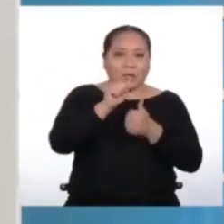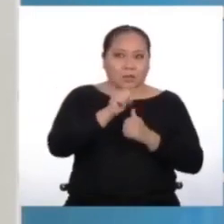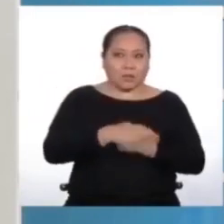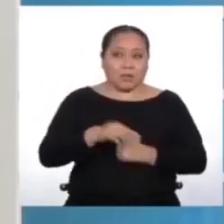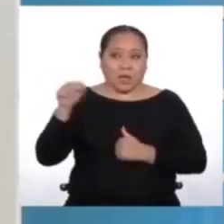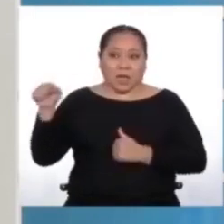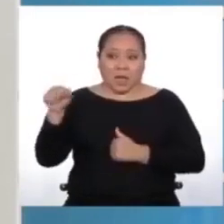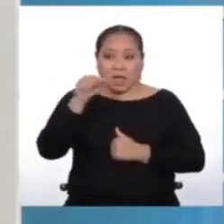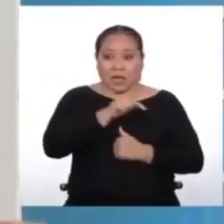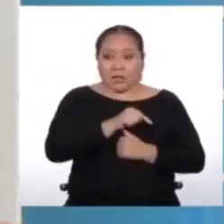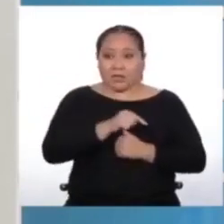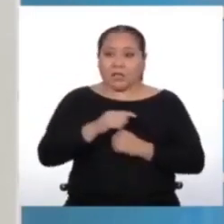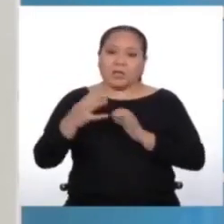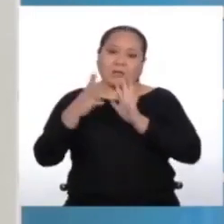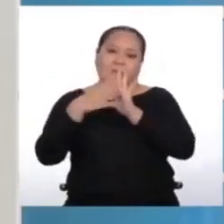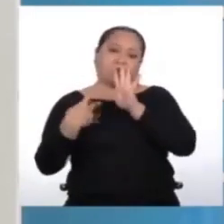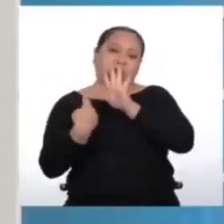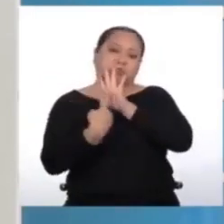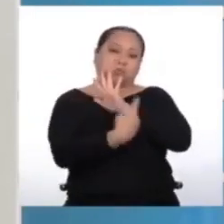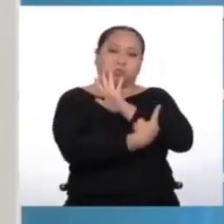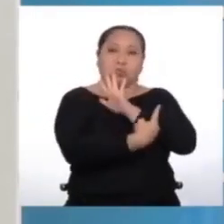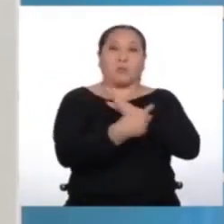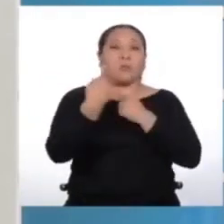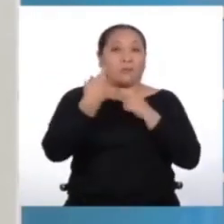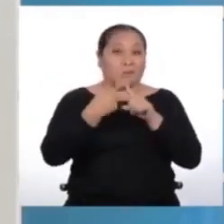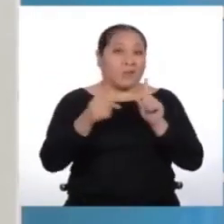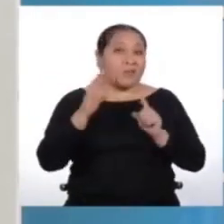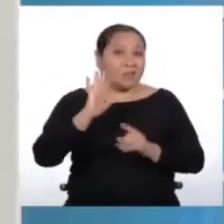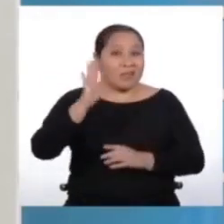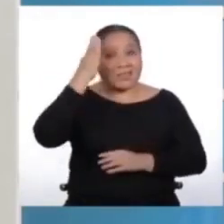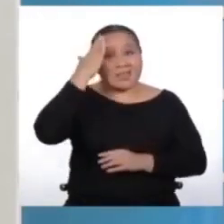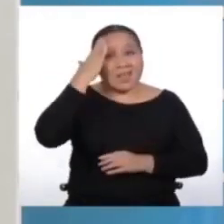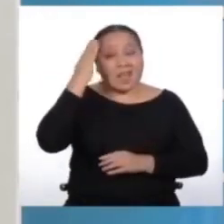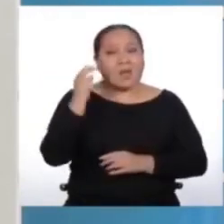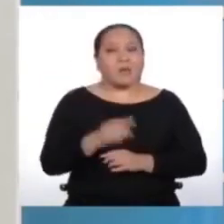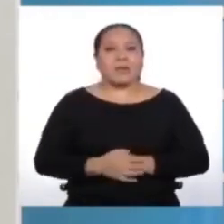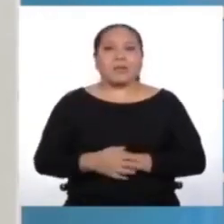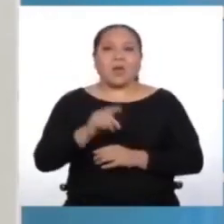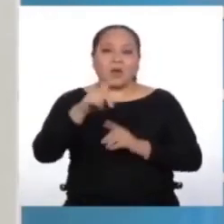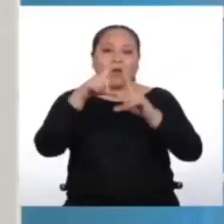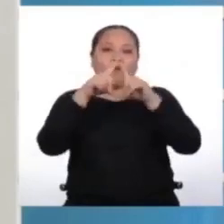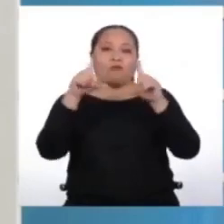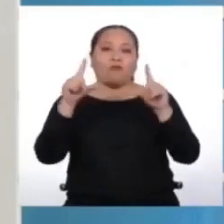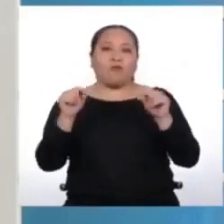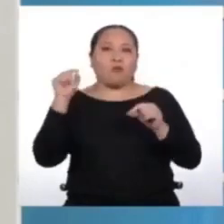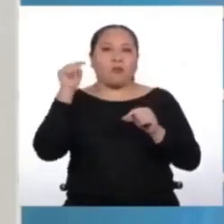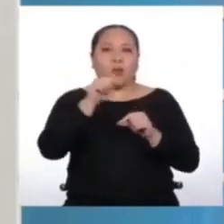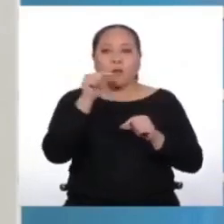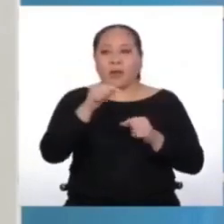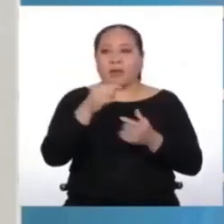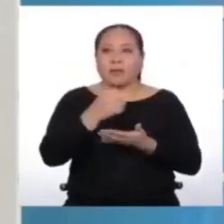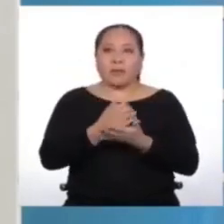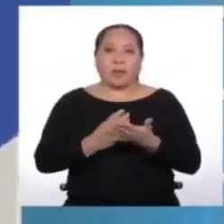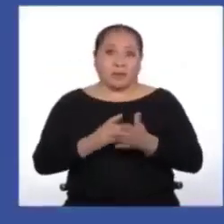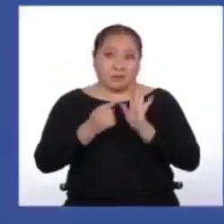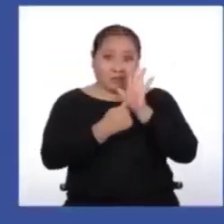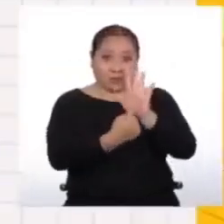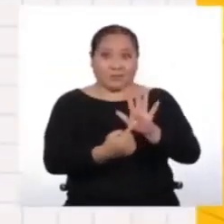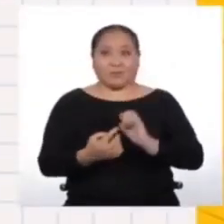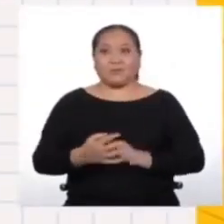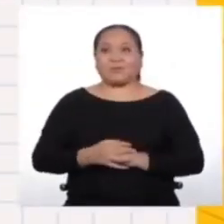Ese sería el camino más largo. Sin embargo, como sabes, existe también una fórmula para este tipo de situaciones. Te la muestro.